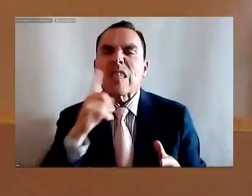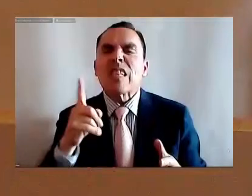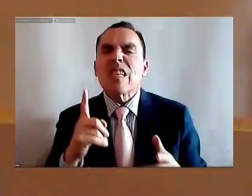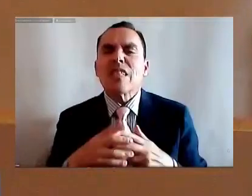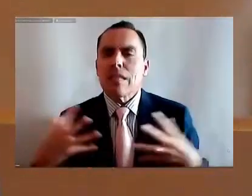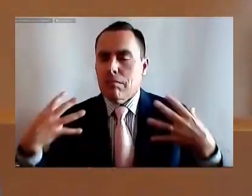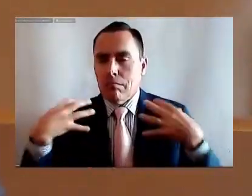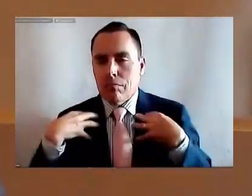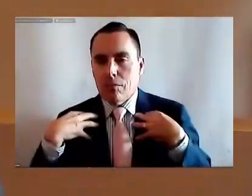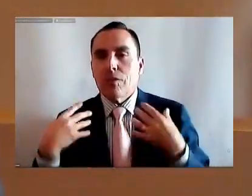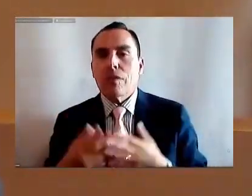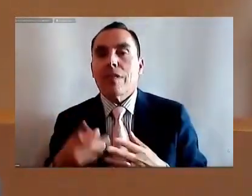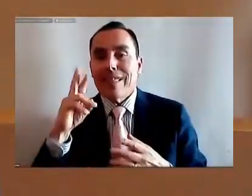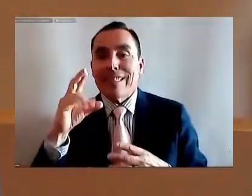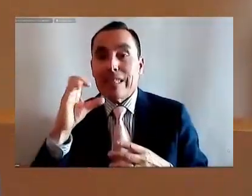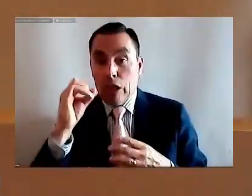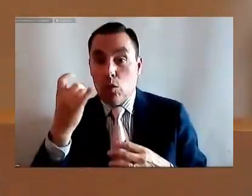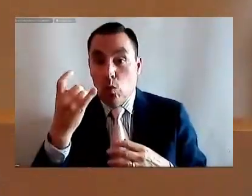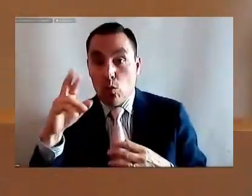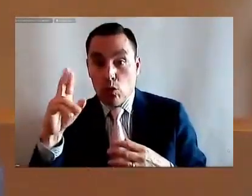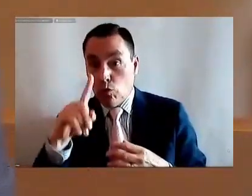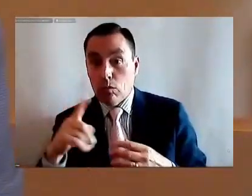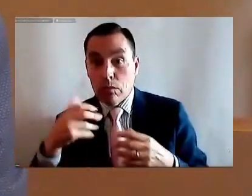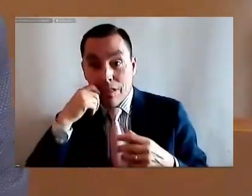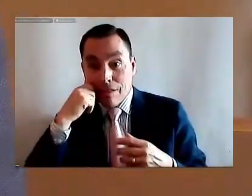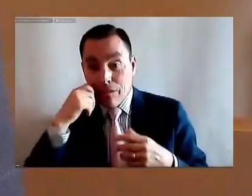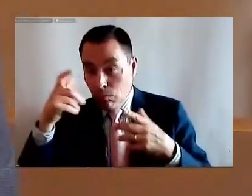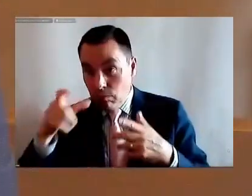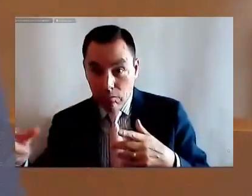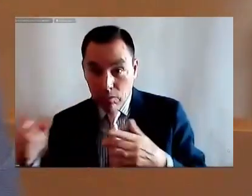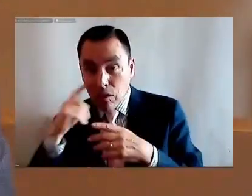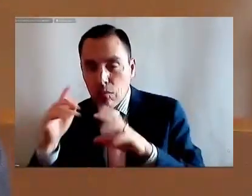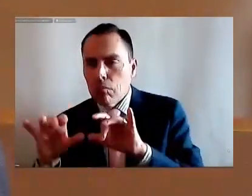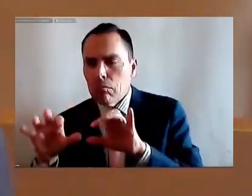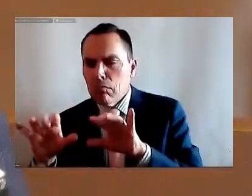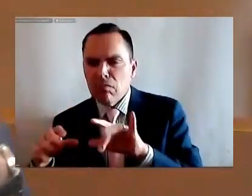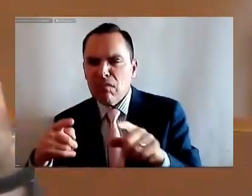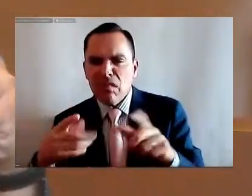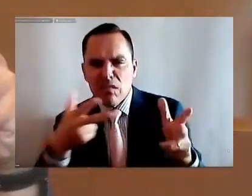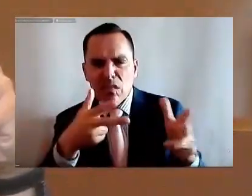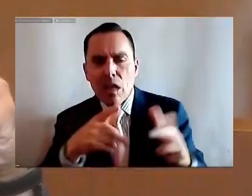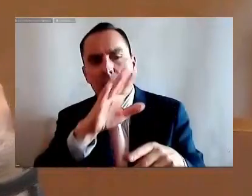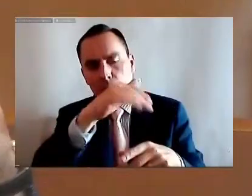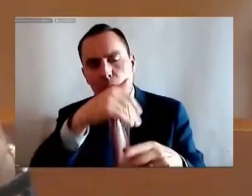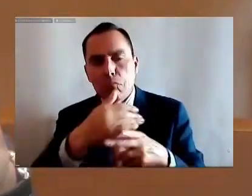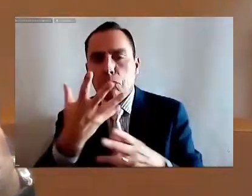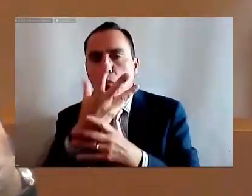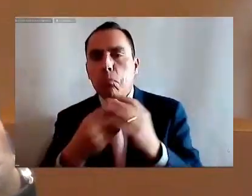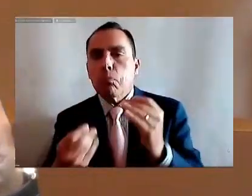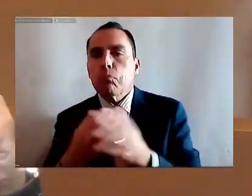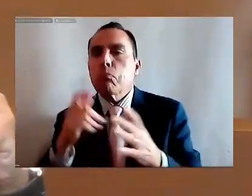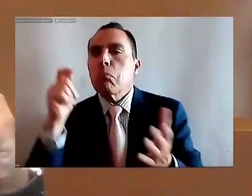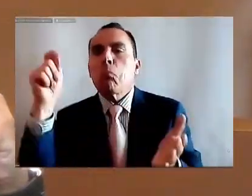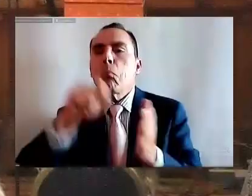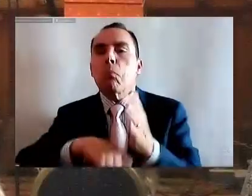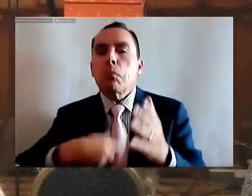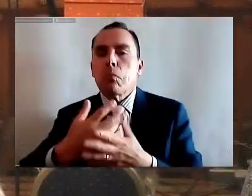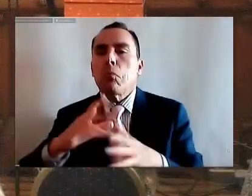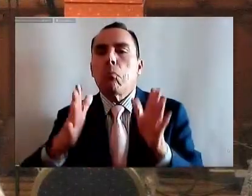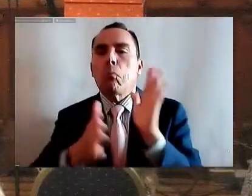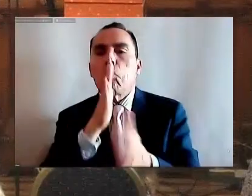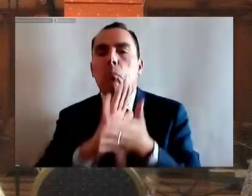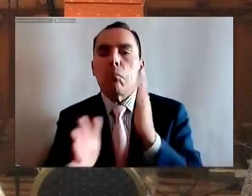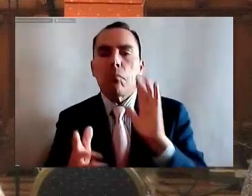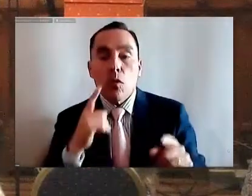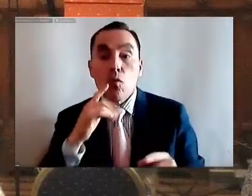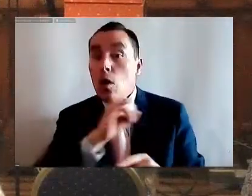Y el caso que llega a tribunales y que el caso que uno ve, ¿no?, cuando está estudiando la jurisprudencia, son casos excepcionales y la mayor